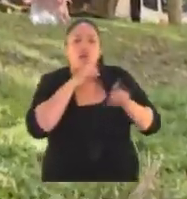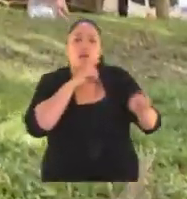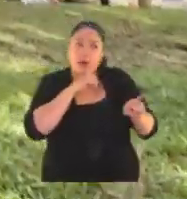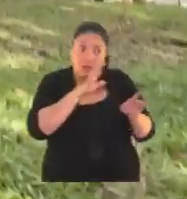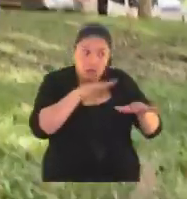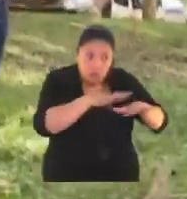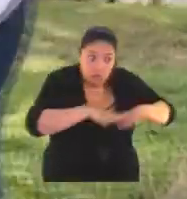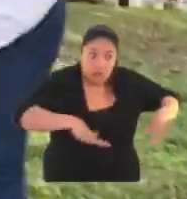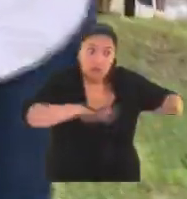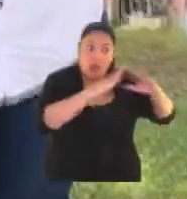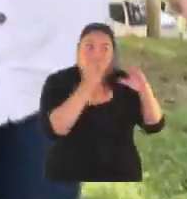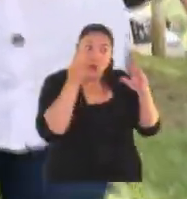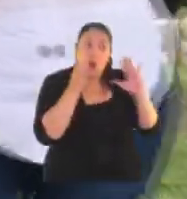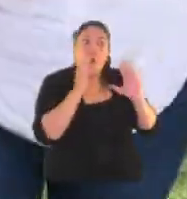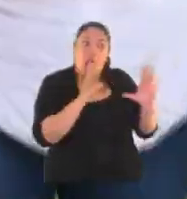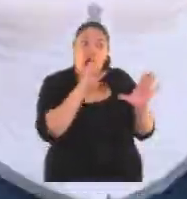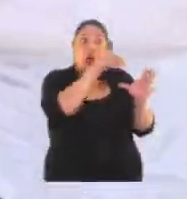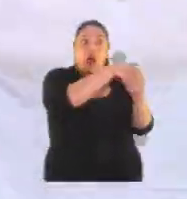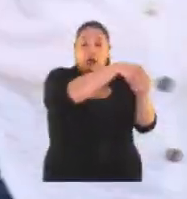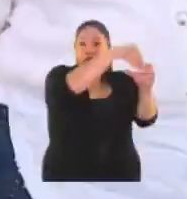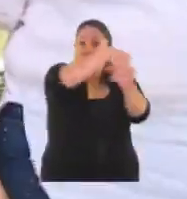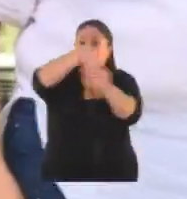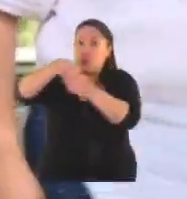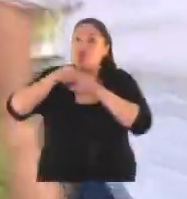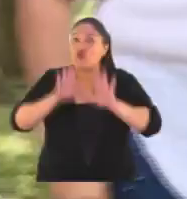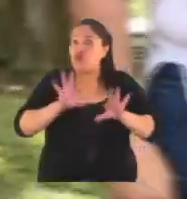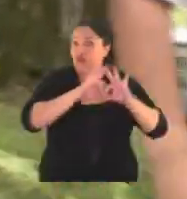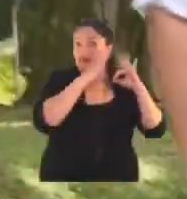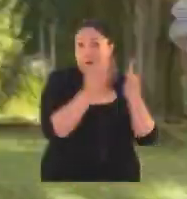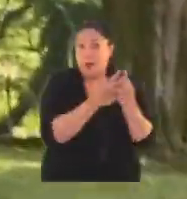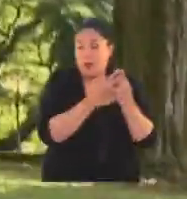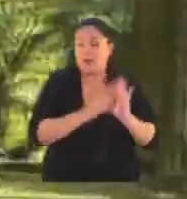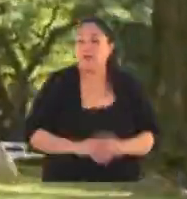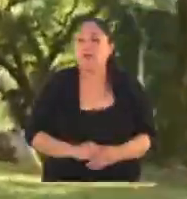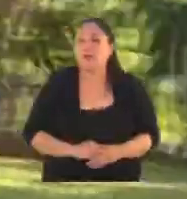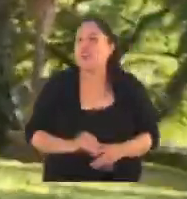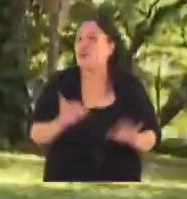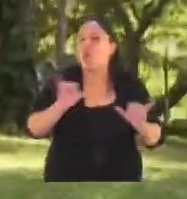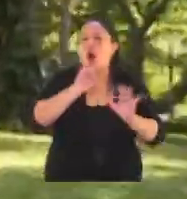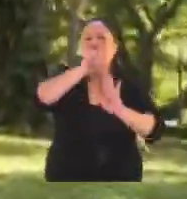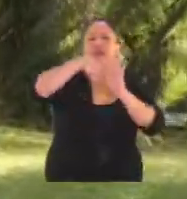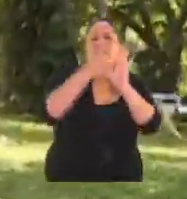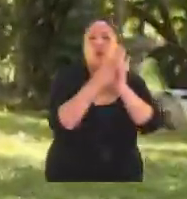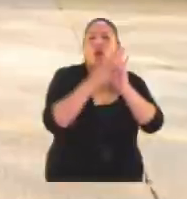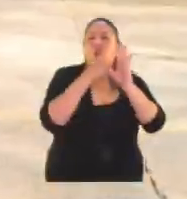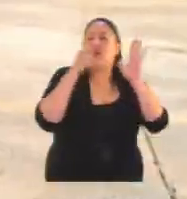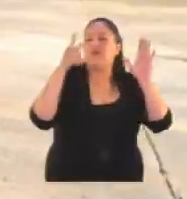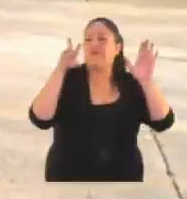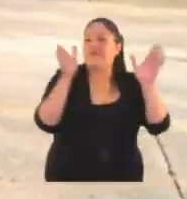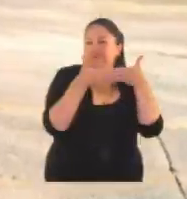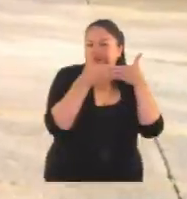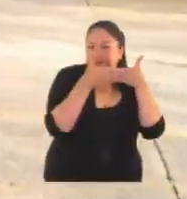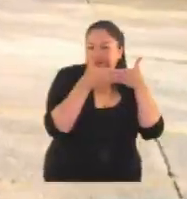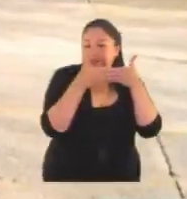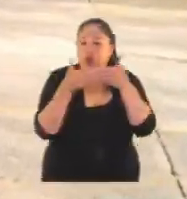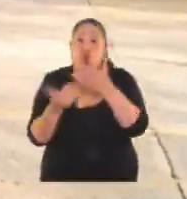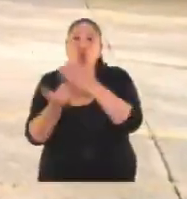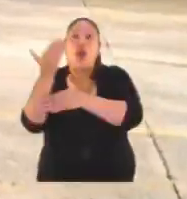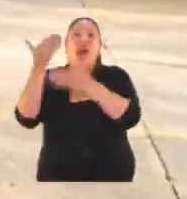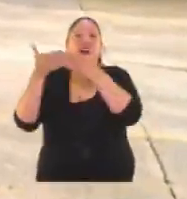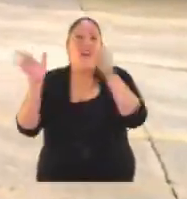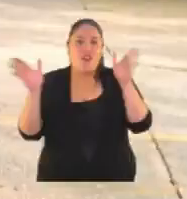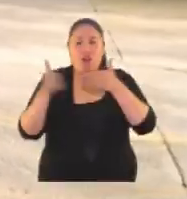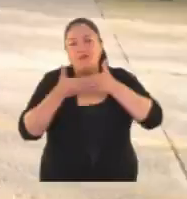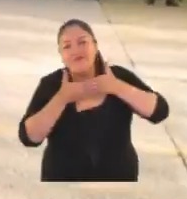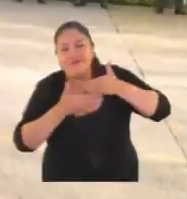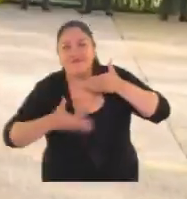se convierte uno más de la familia de ellos. Cierran un ciclo y empiezan otro, en el que también se les garantizará bienestar y